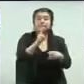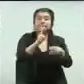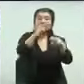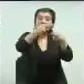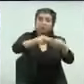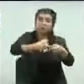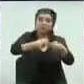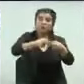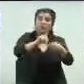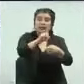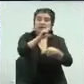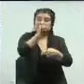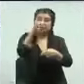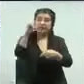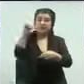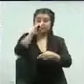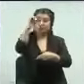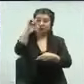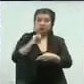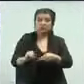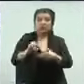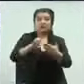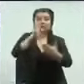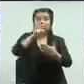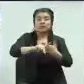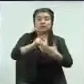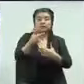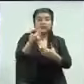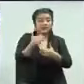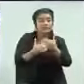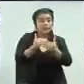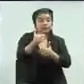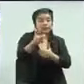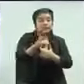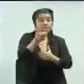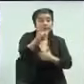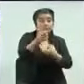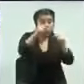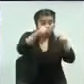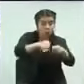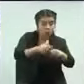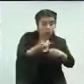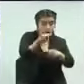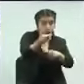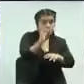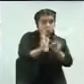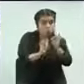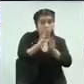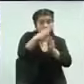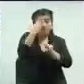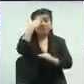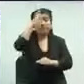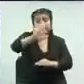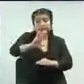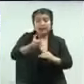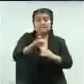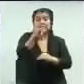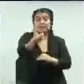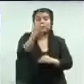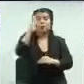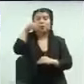al 100%. Este proyecto está en proceso de pago, entre hoy y mañana se hace el pago, ya habíamos recibido la factura la semana